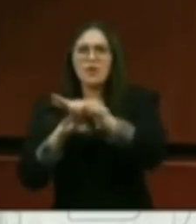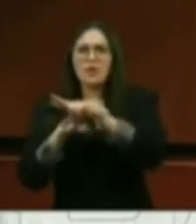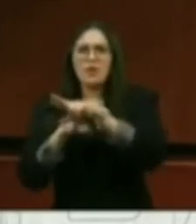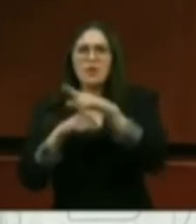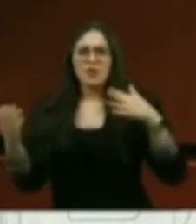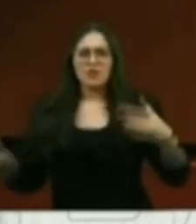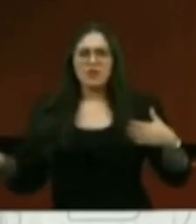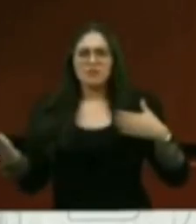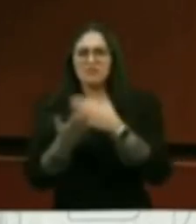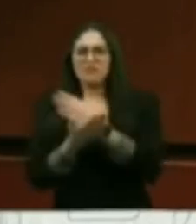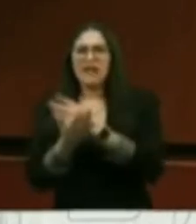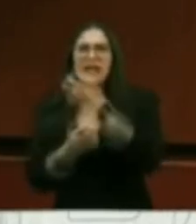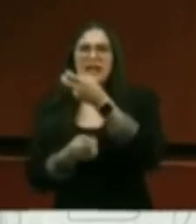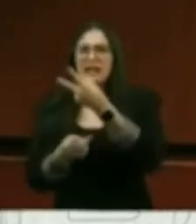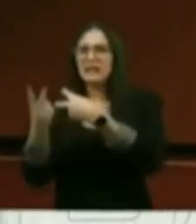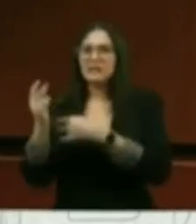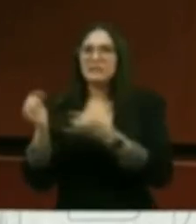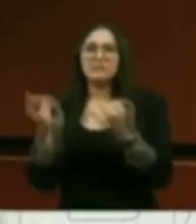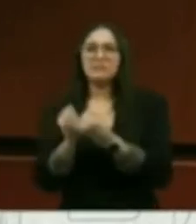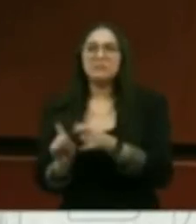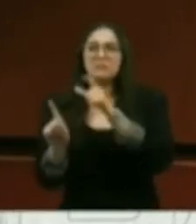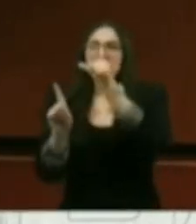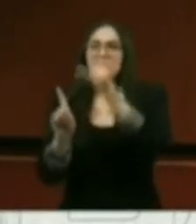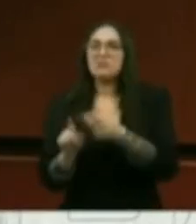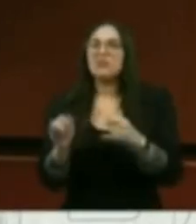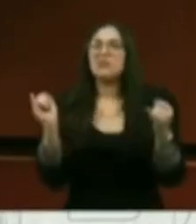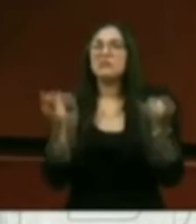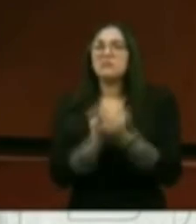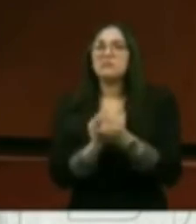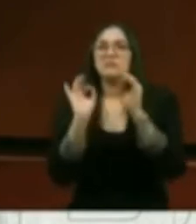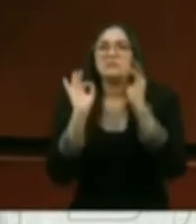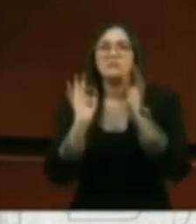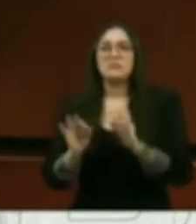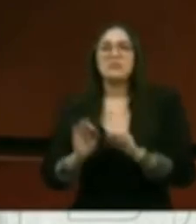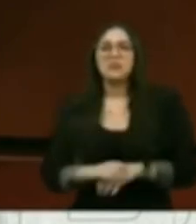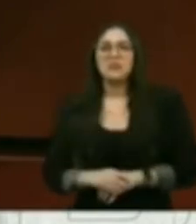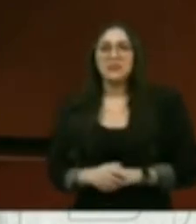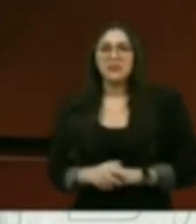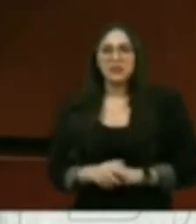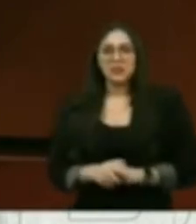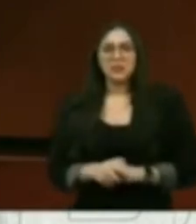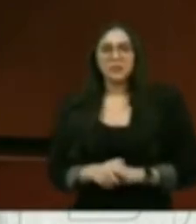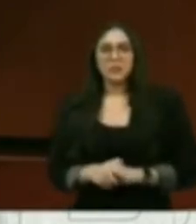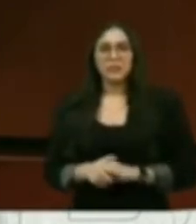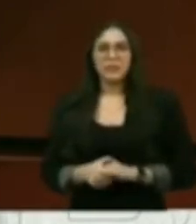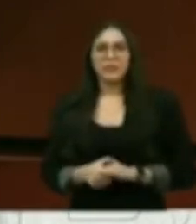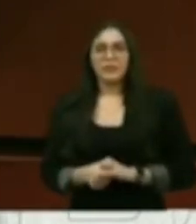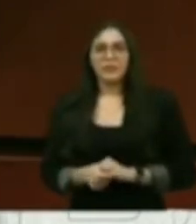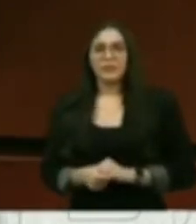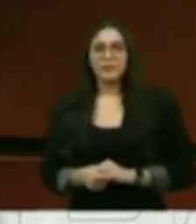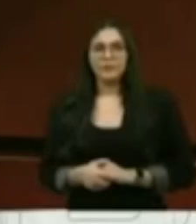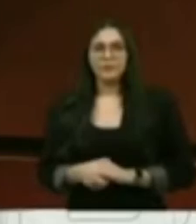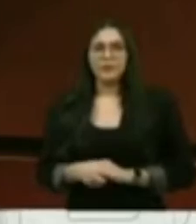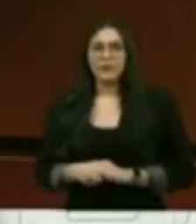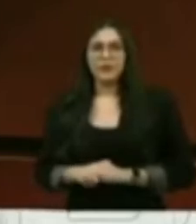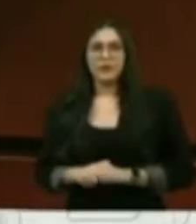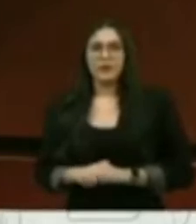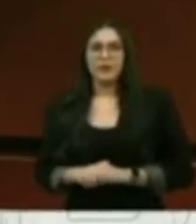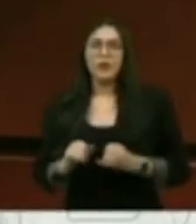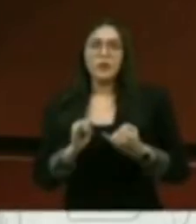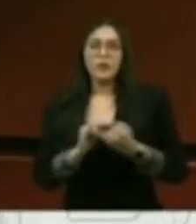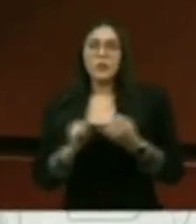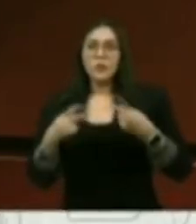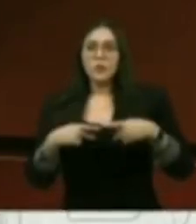cuerpo completo. Son, bueno, yo creo que los conservadores que fueron